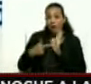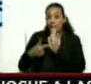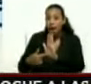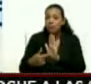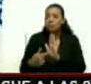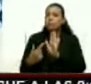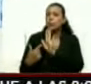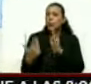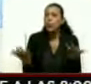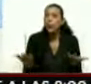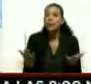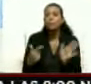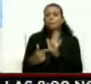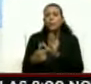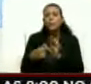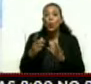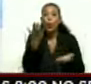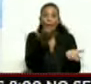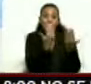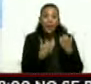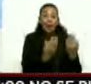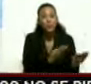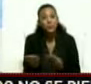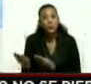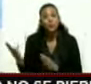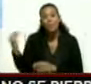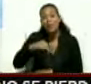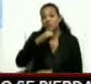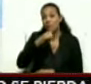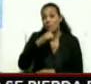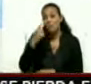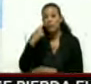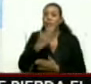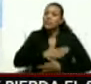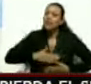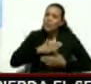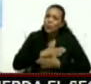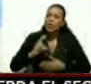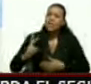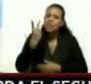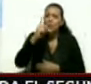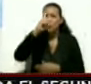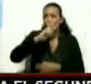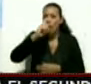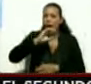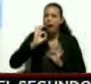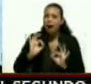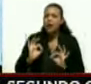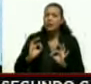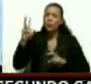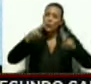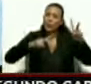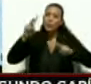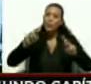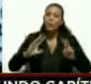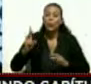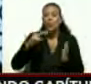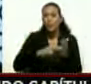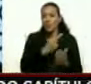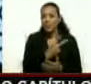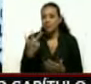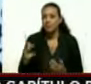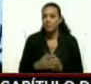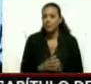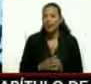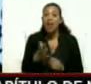por supuesto alegrando a todos los venezolanos, brindando mayor información y disfrutando de esta segunda edición de la Expo Transporte Venezuela